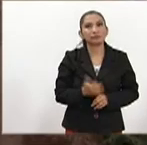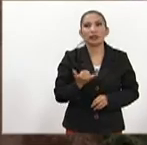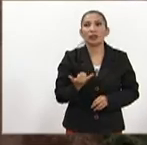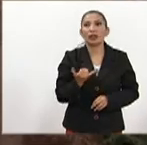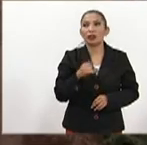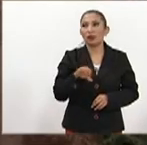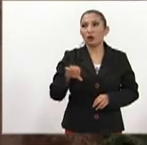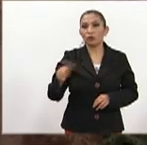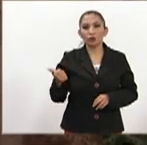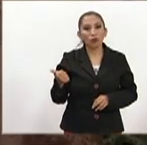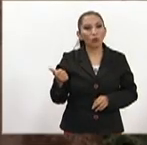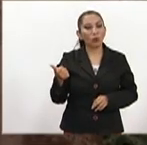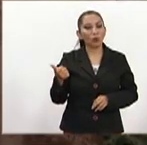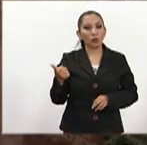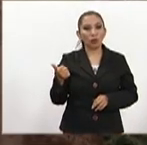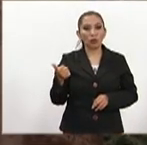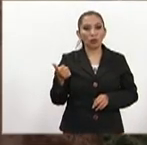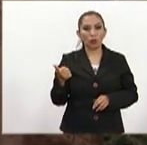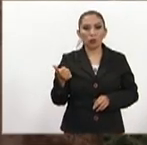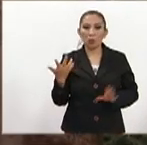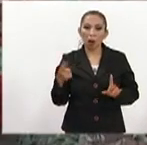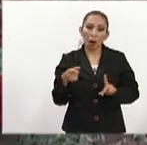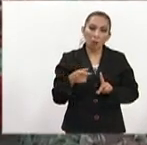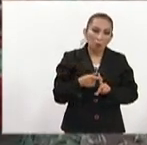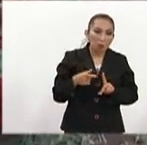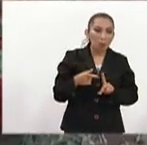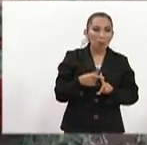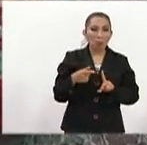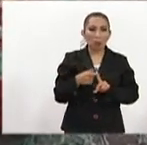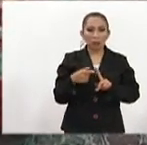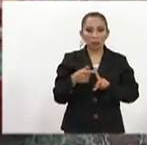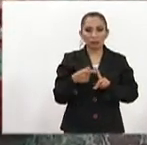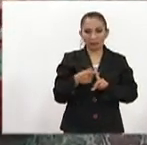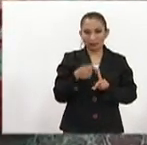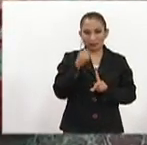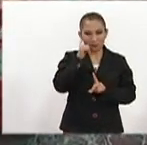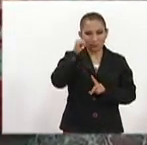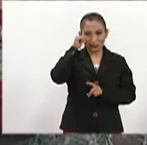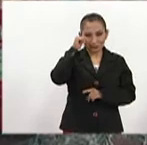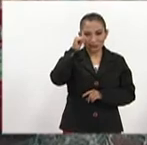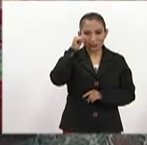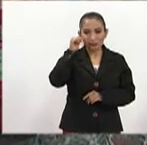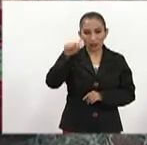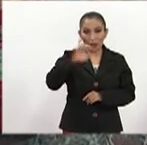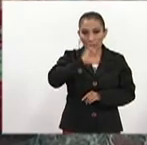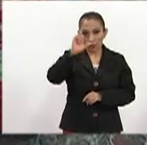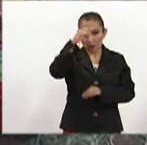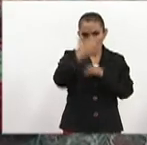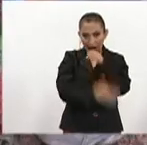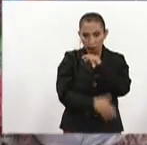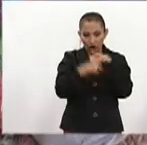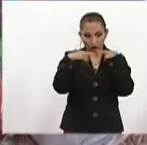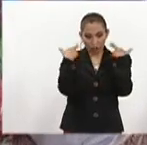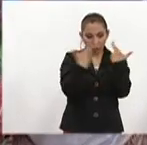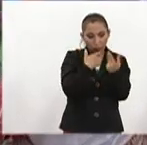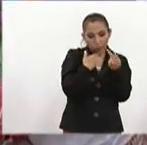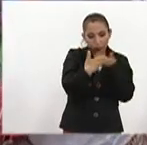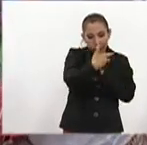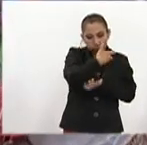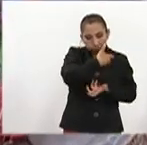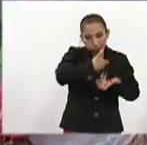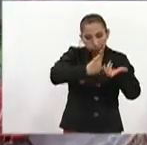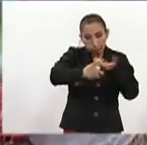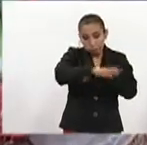supuesto, con una posición positiva, como la de ayer, al finalizar la